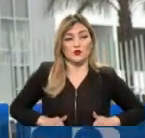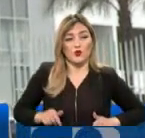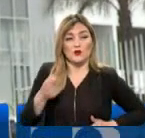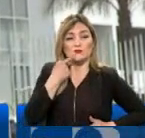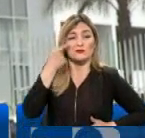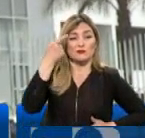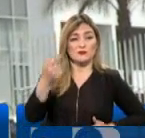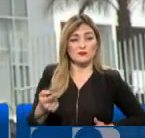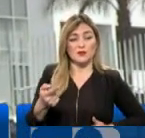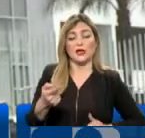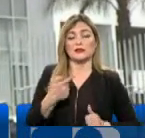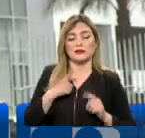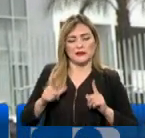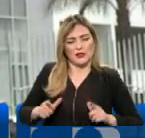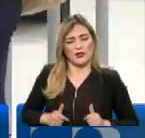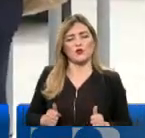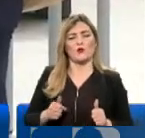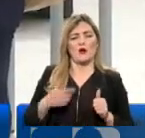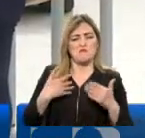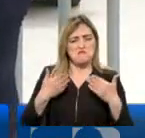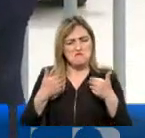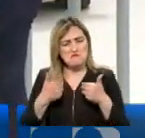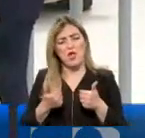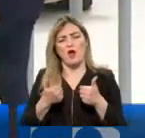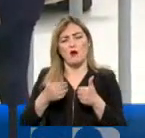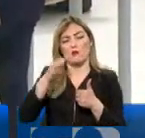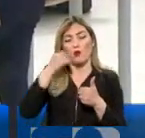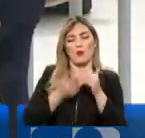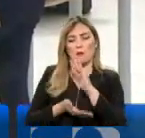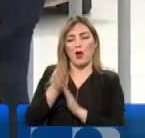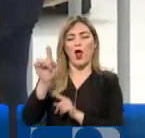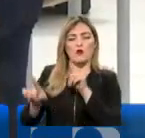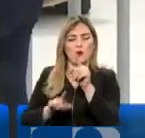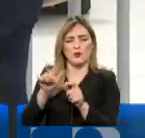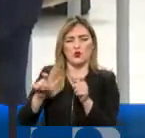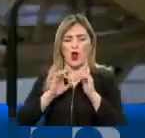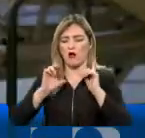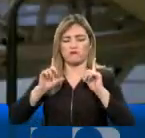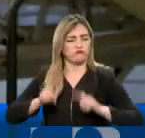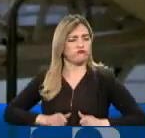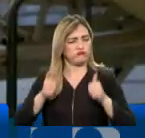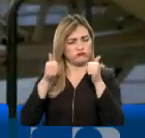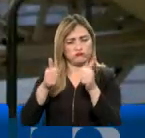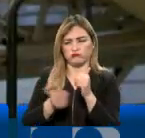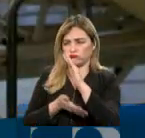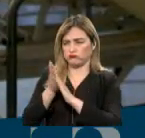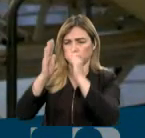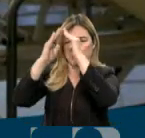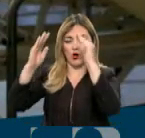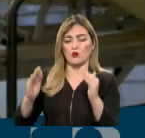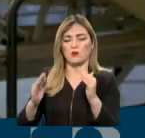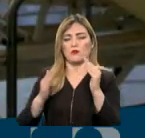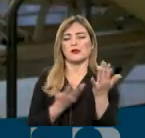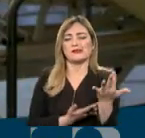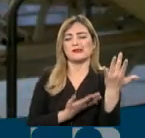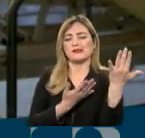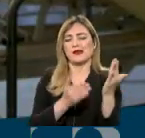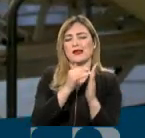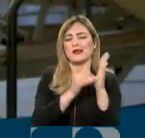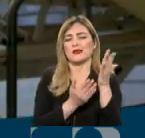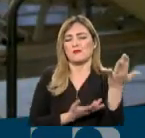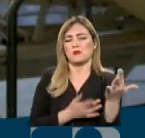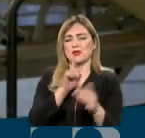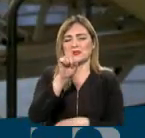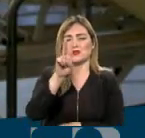pesar de que el sistema de salud es dinámico por las altas hospitalarias, al momento 126 pacientes están en lista de espera para